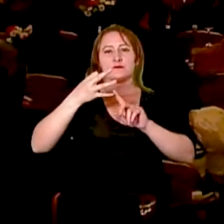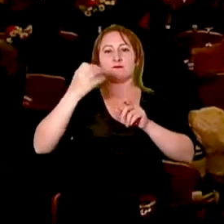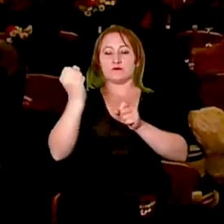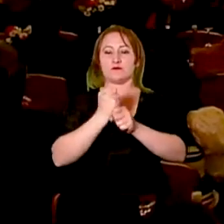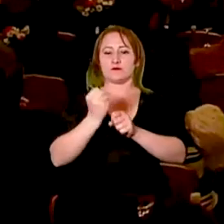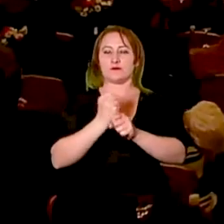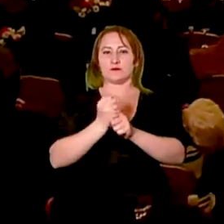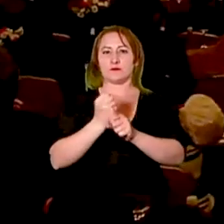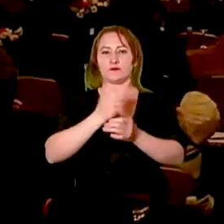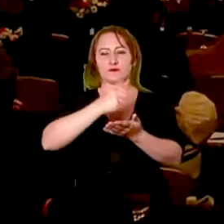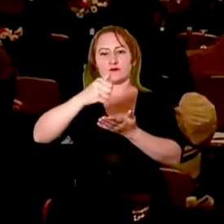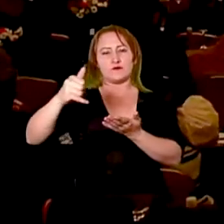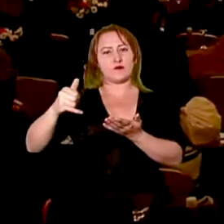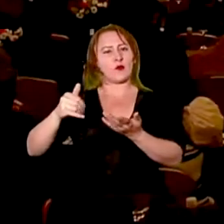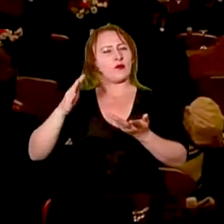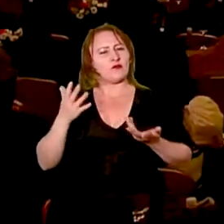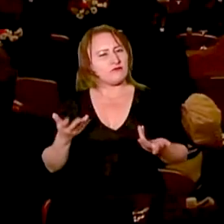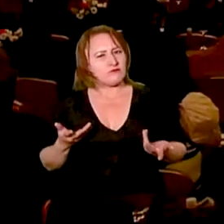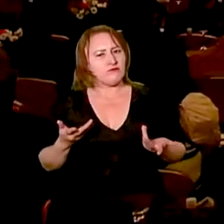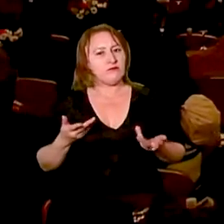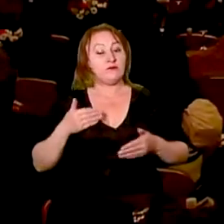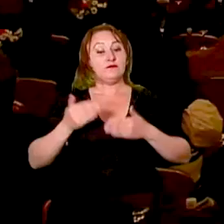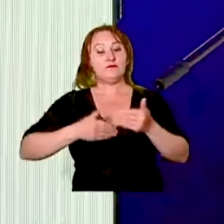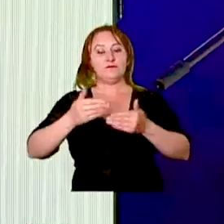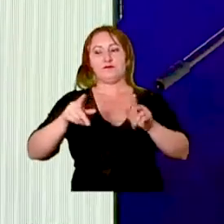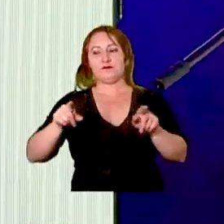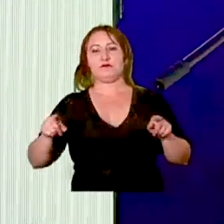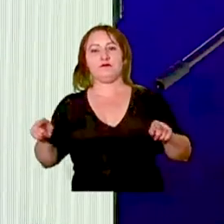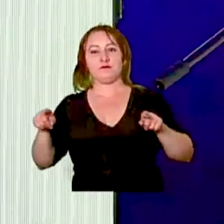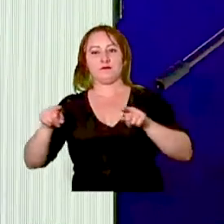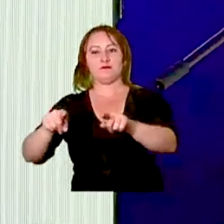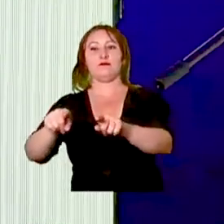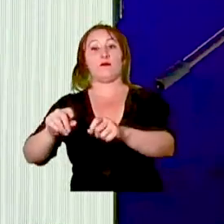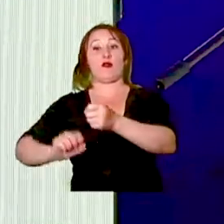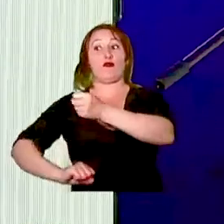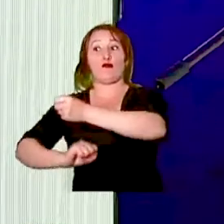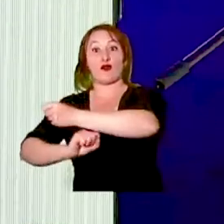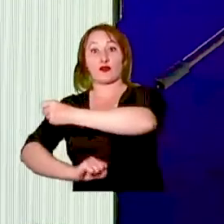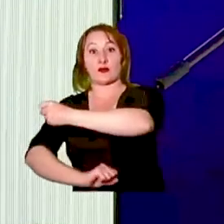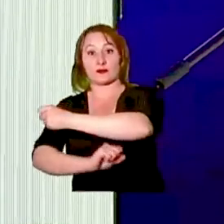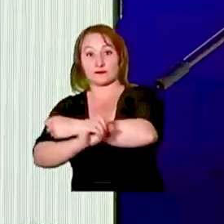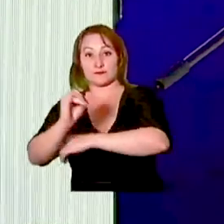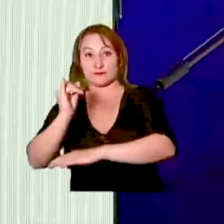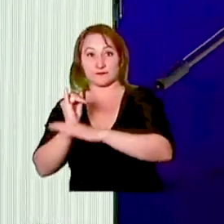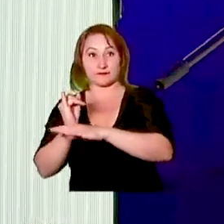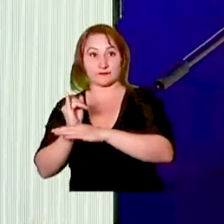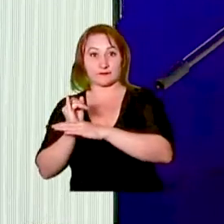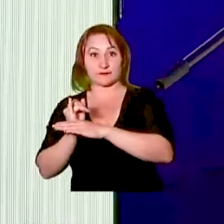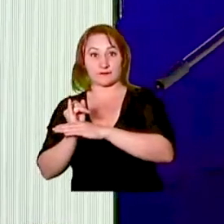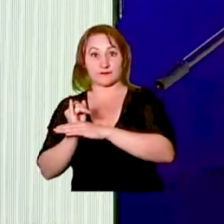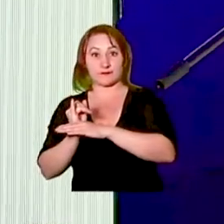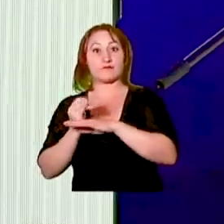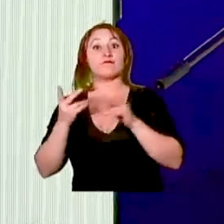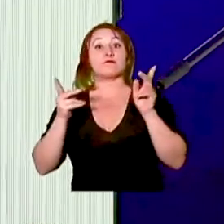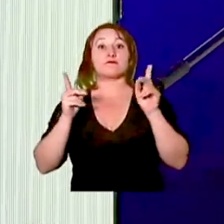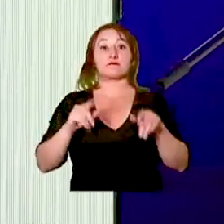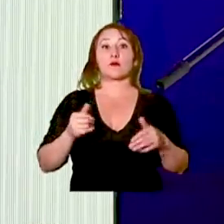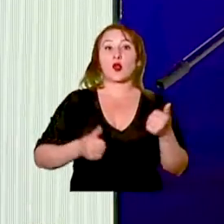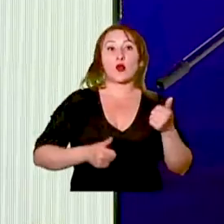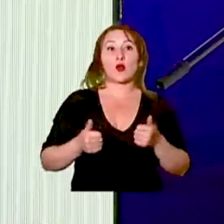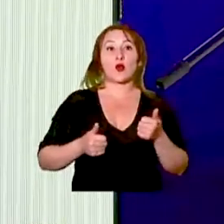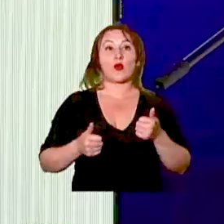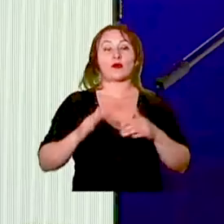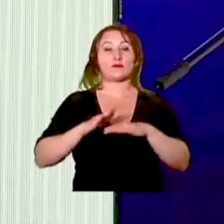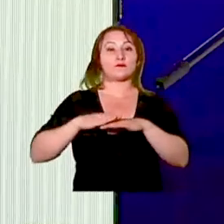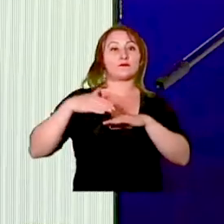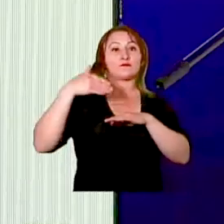de trabajo es el proceso paralelo de fortalecimiento institucional y